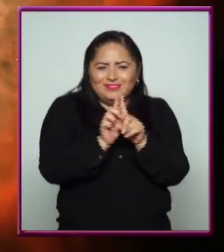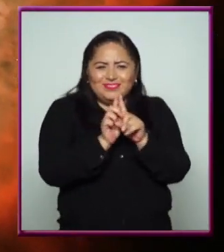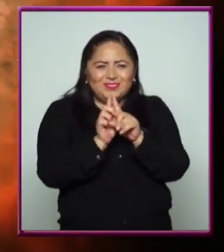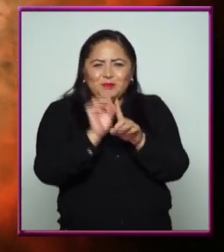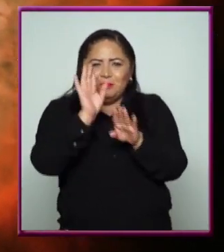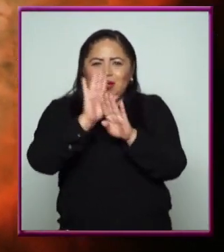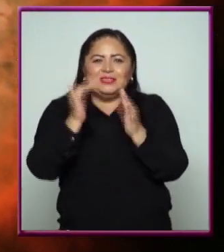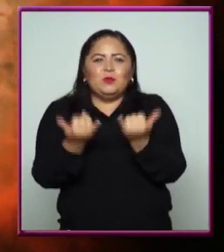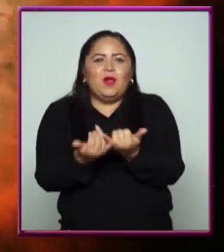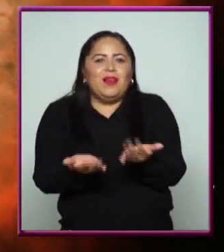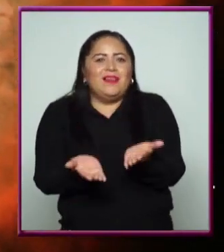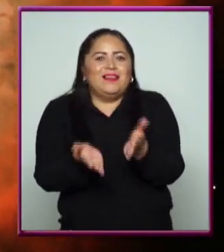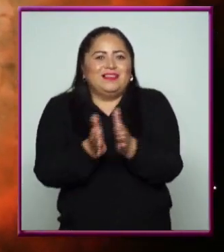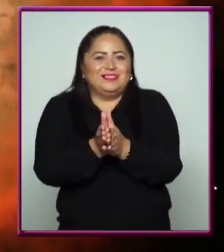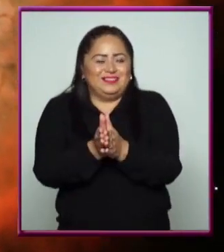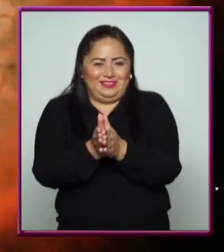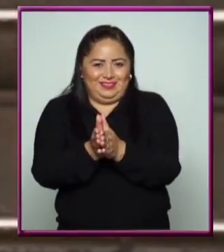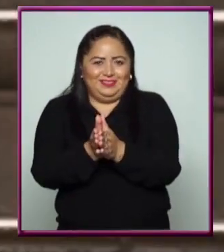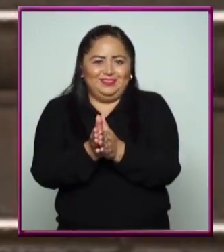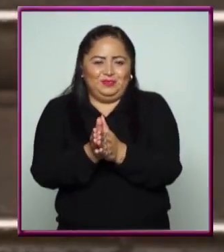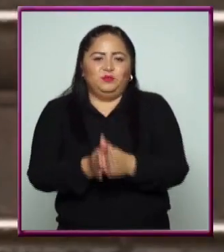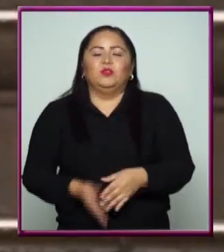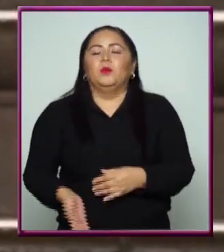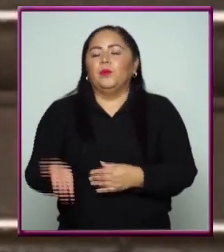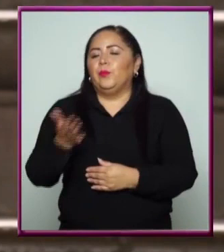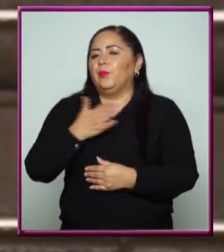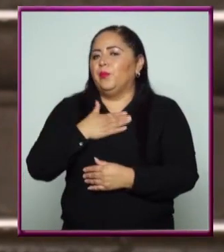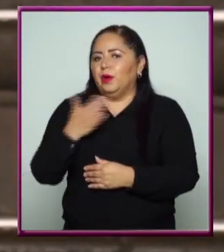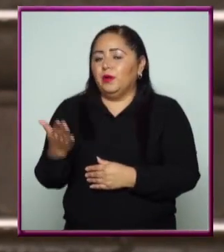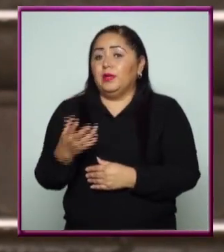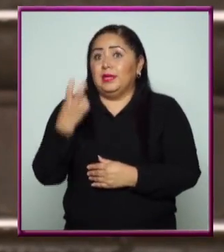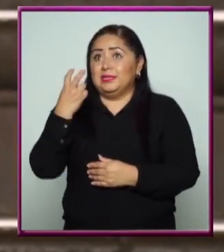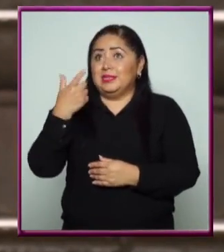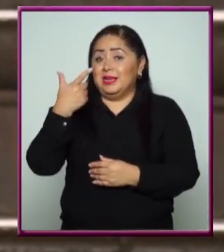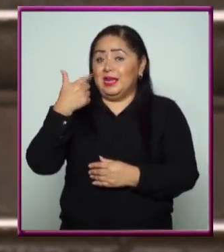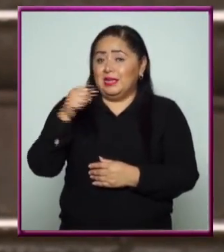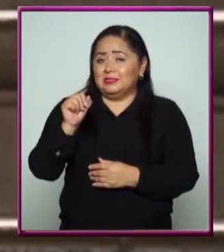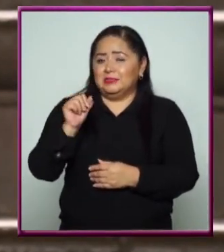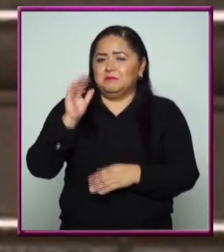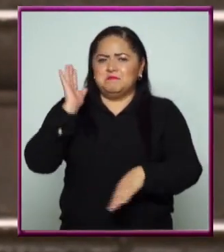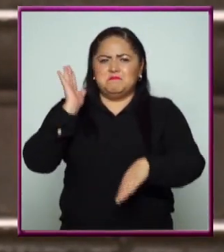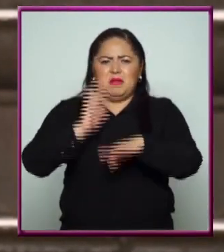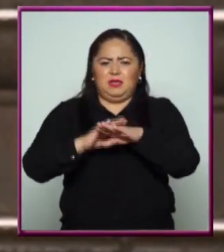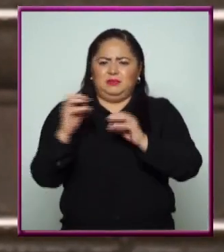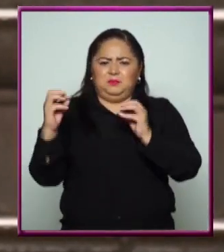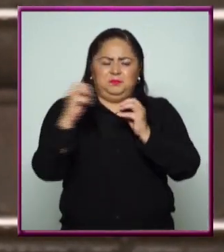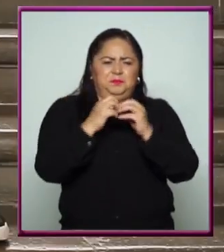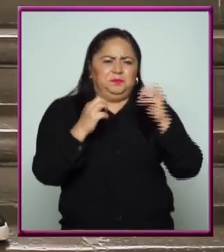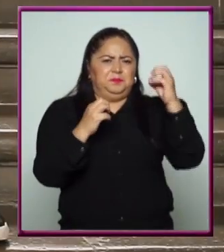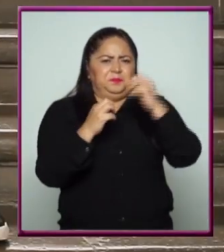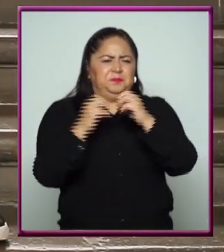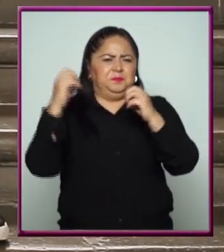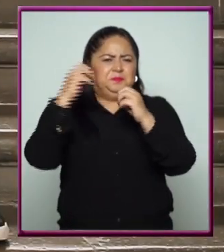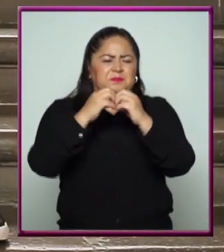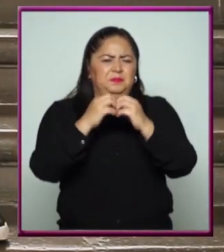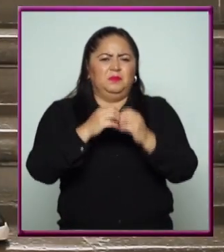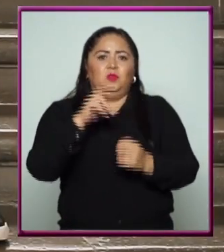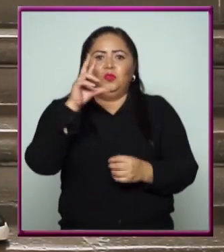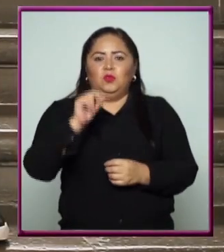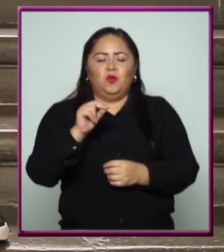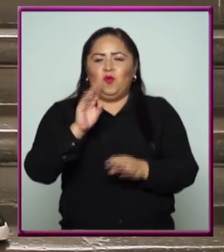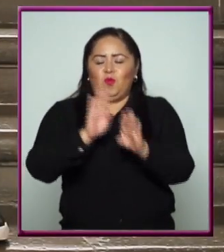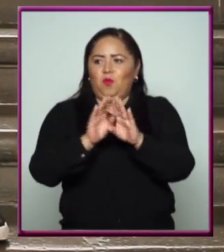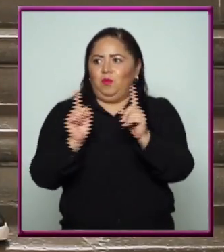como quesadillas? Bueno, ese gas es más encimoso que esas parejitas. Y no contento